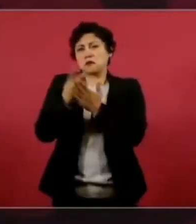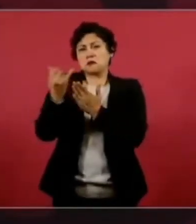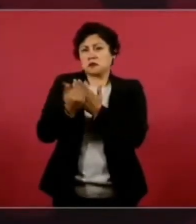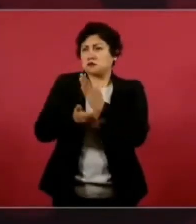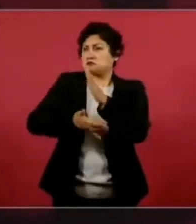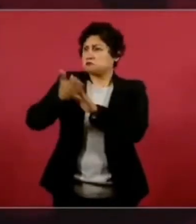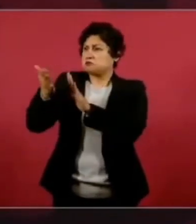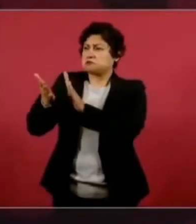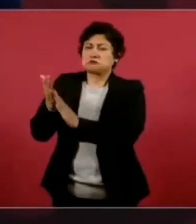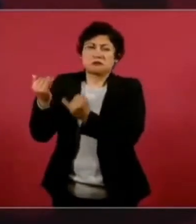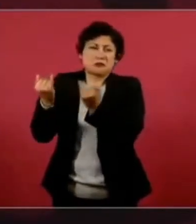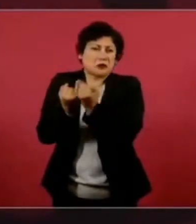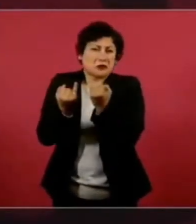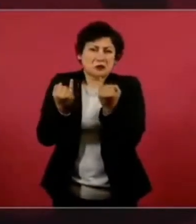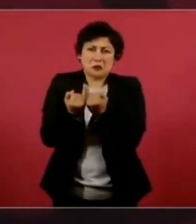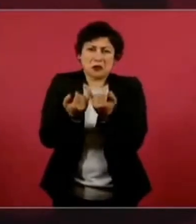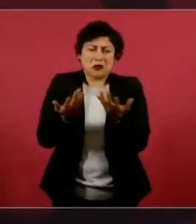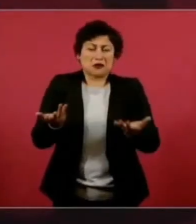A ver,